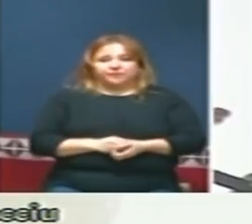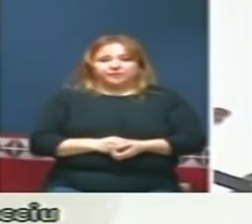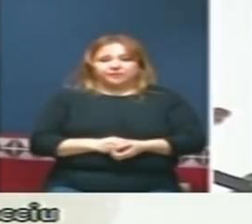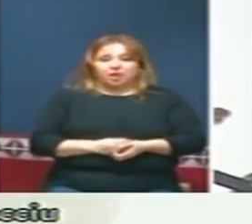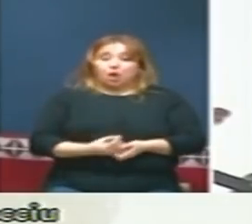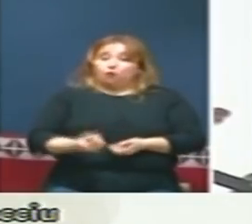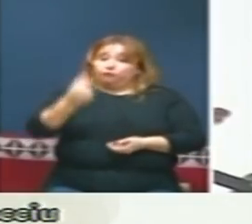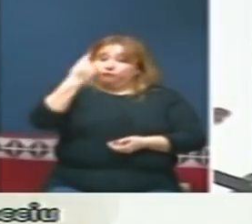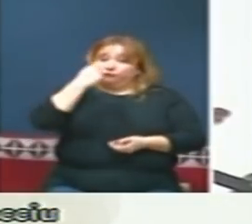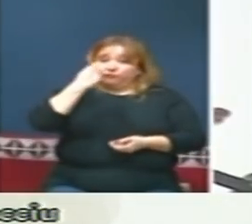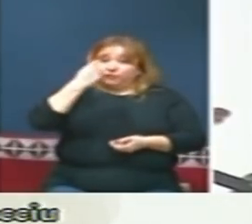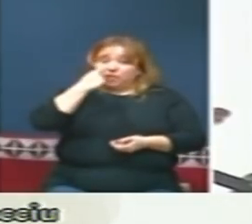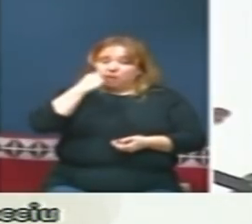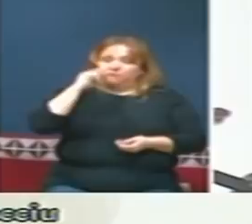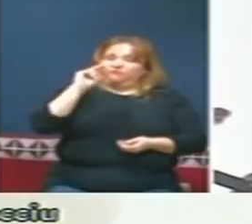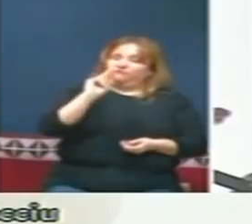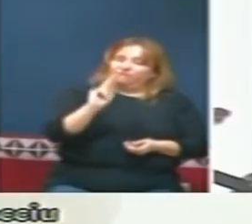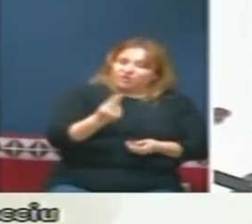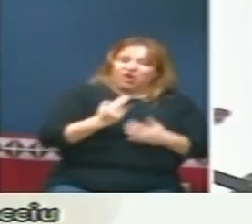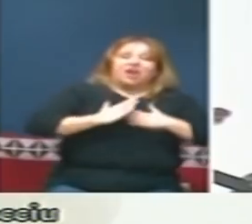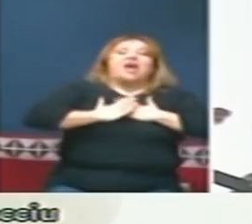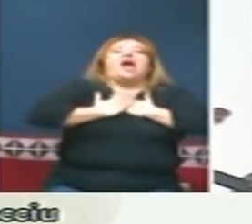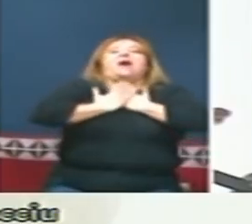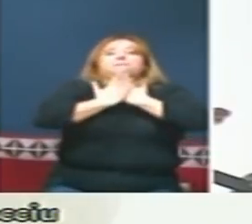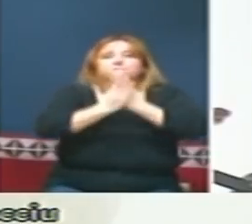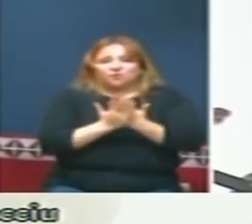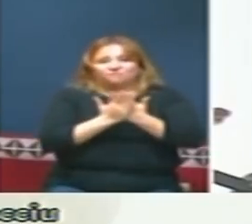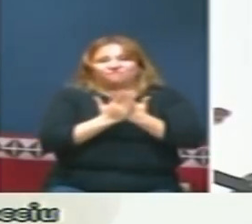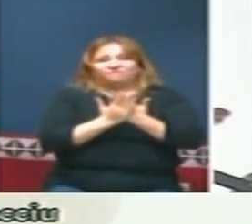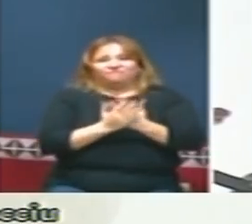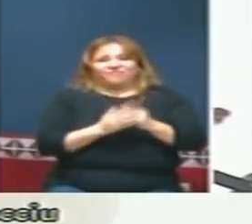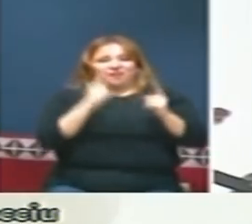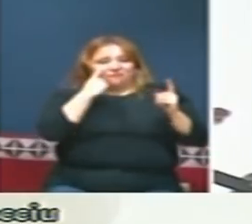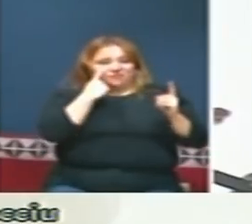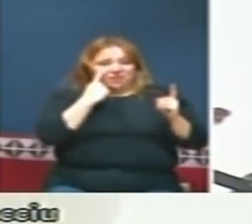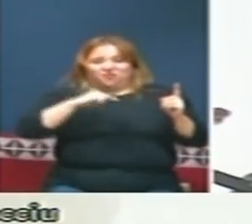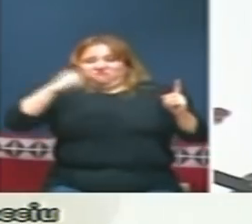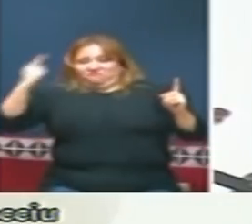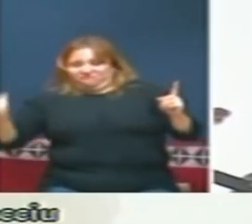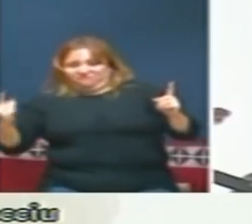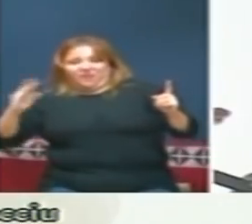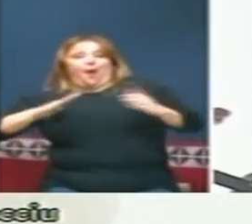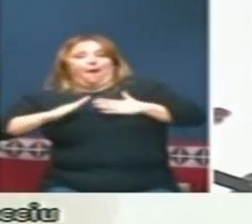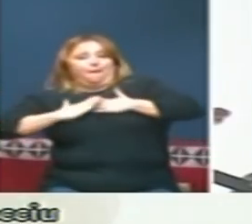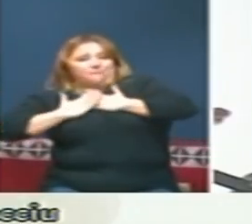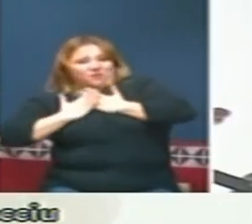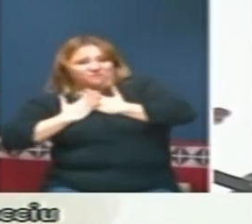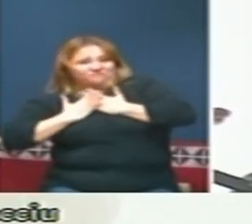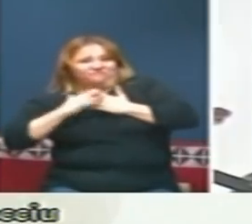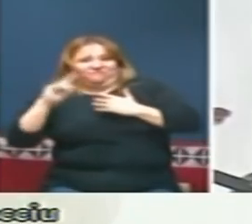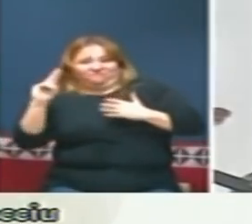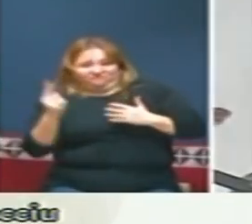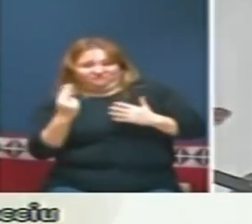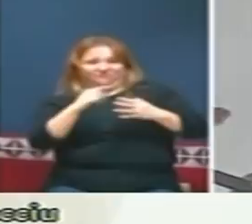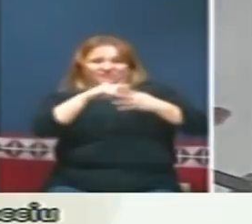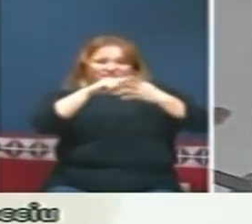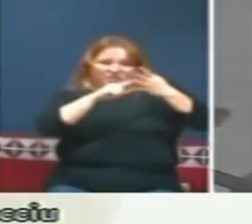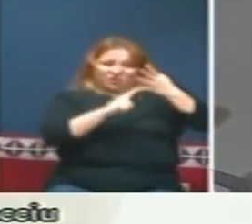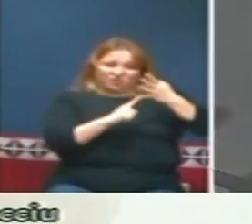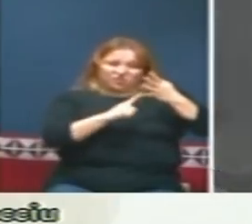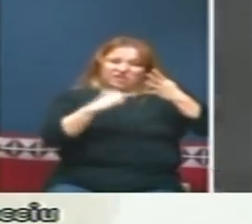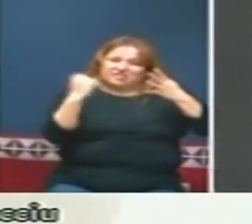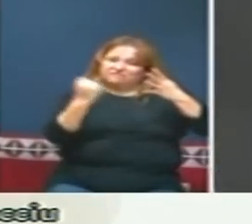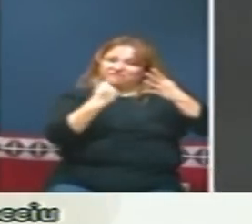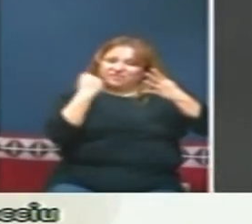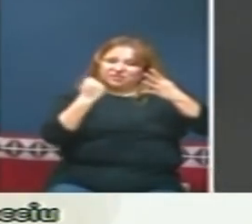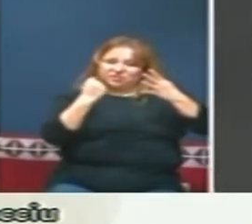Vivieron y murieron por amor. El significado de los mártires hoy reside en el hecho